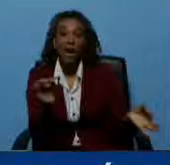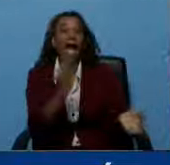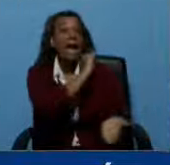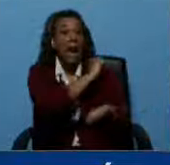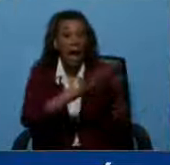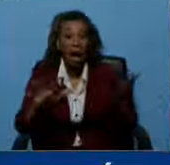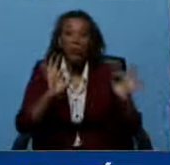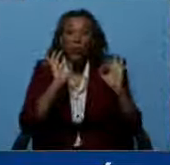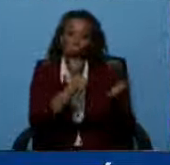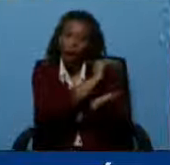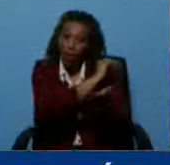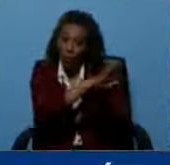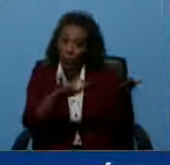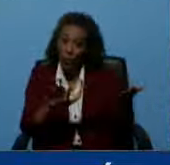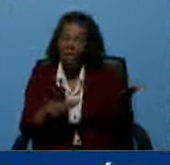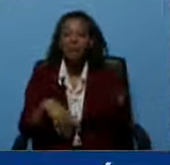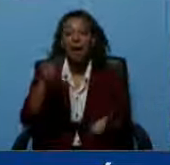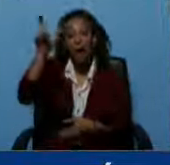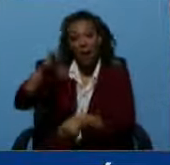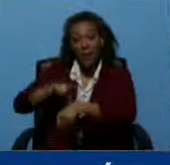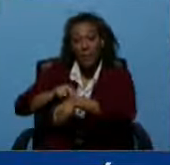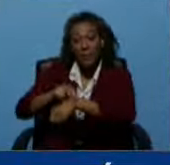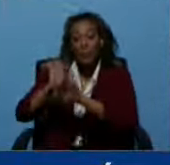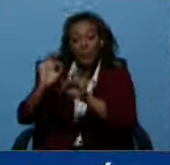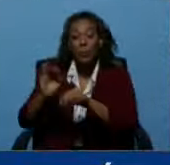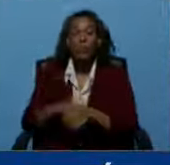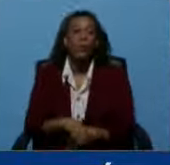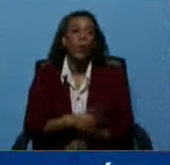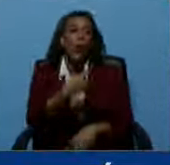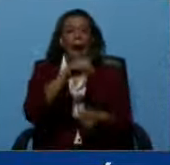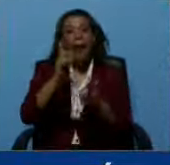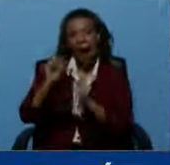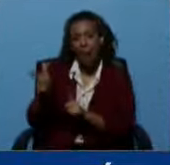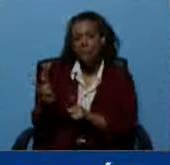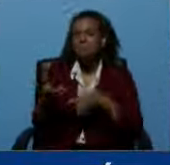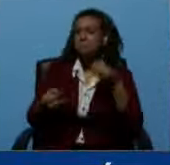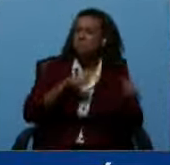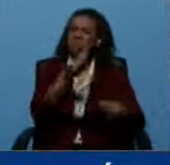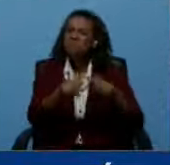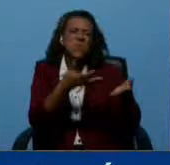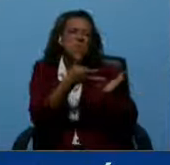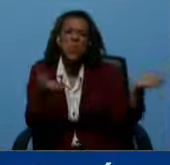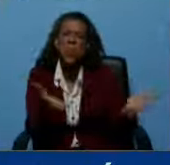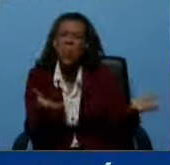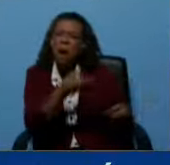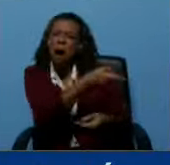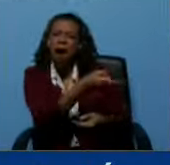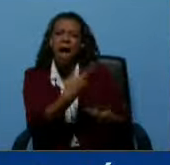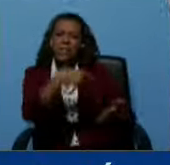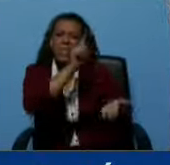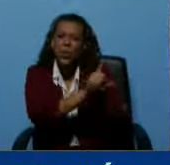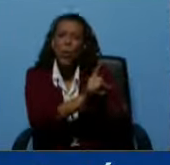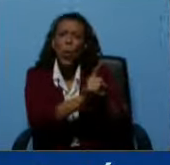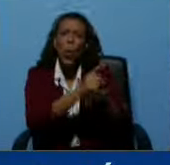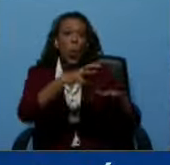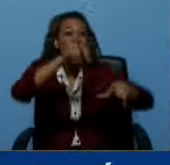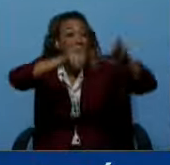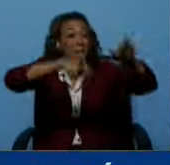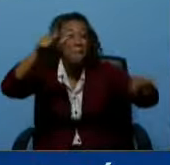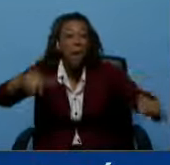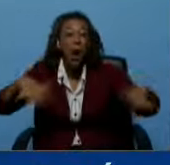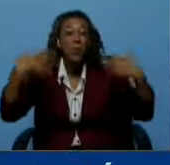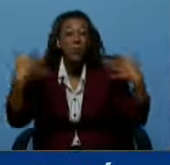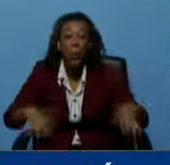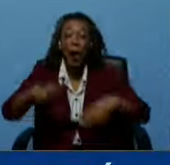Gratuito y de calidad. Gratuito y de calidad, dice Magali. Presidente, una de las cosas importantes de este centro es la cantidad